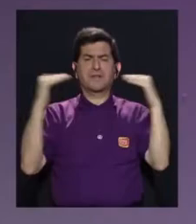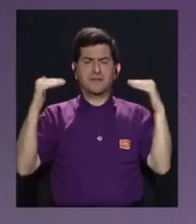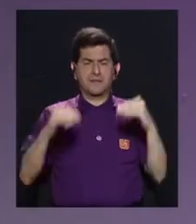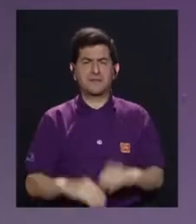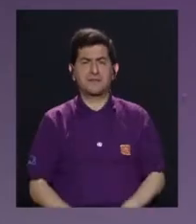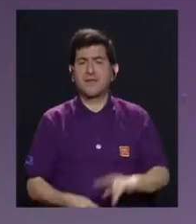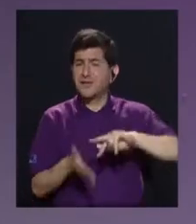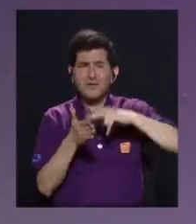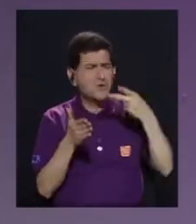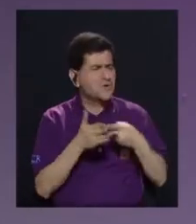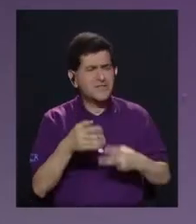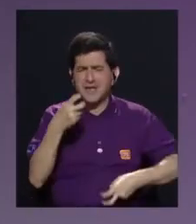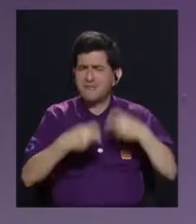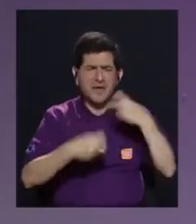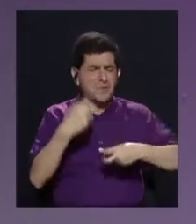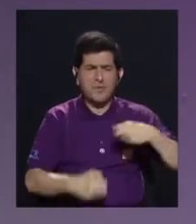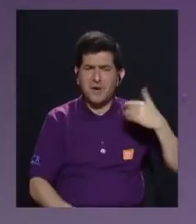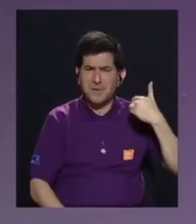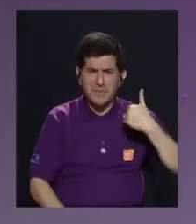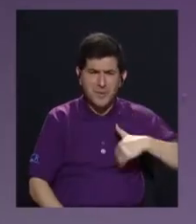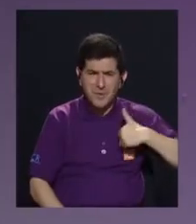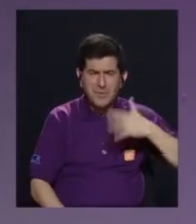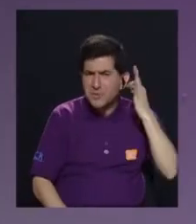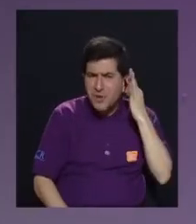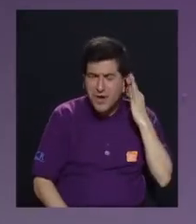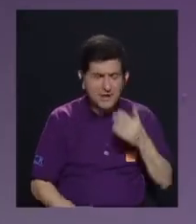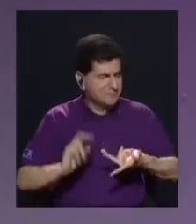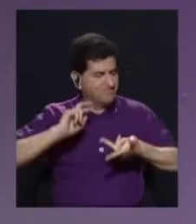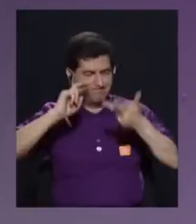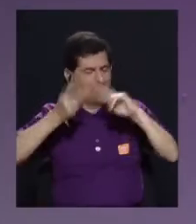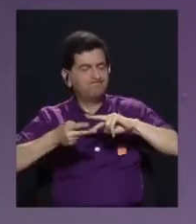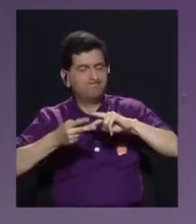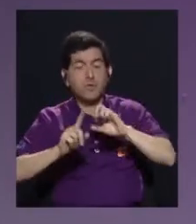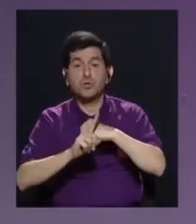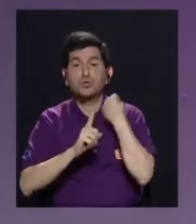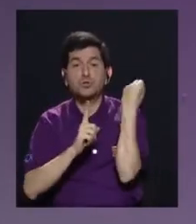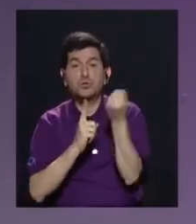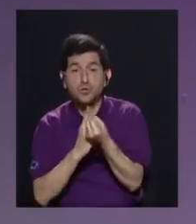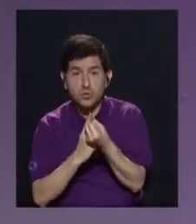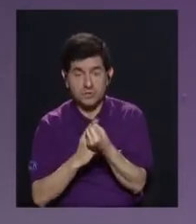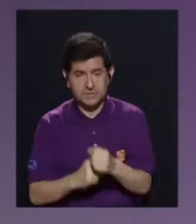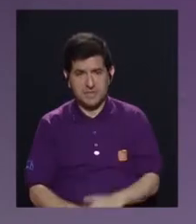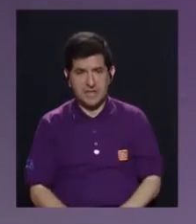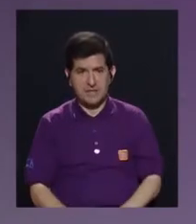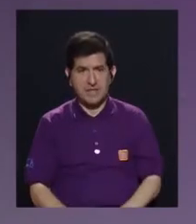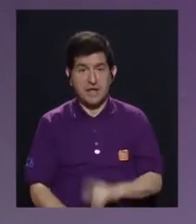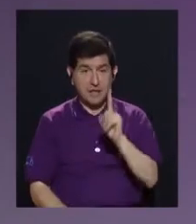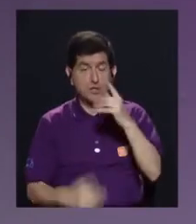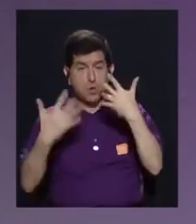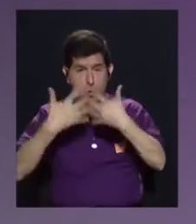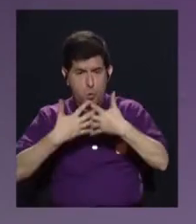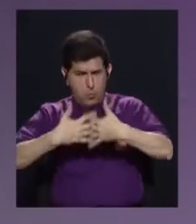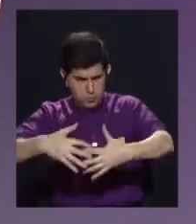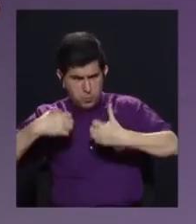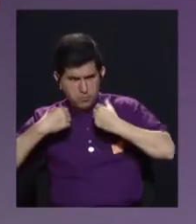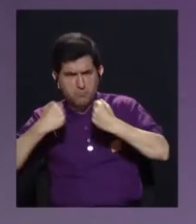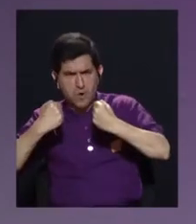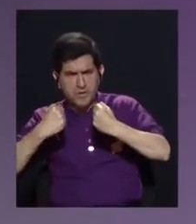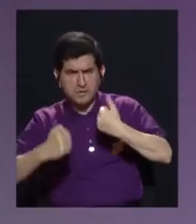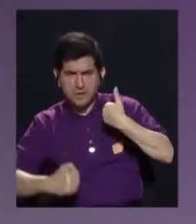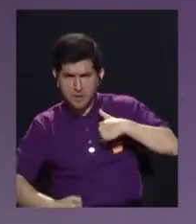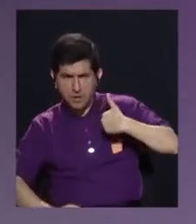trata de un conflicto entre mujeres y hombres es todo lo contrario es una sociedad que vive con un motor vigoroso y